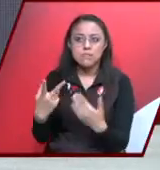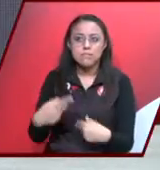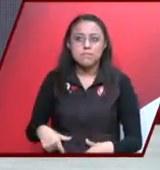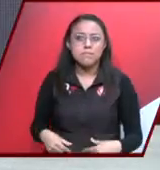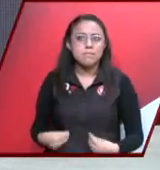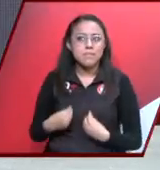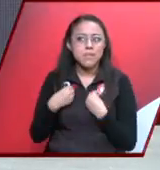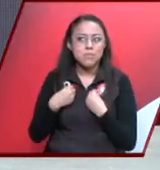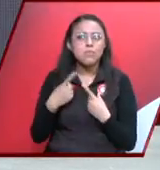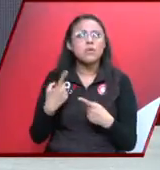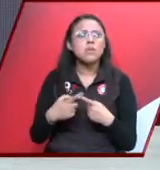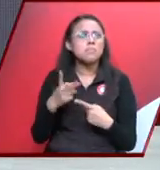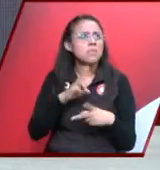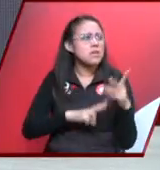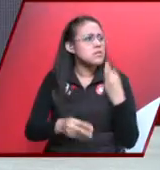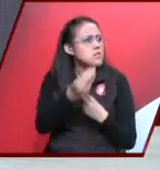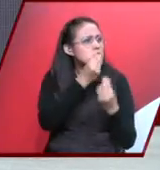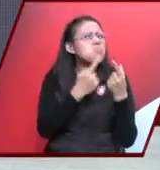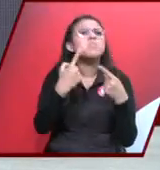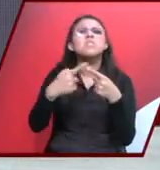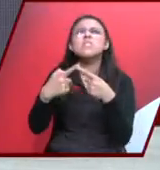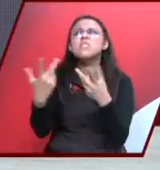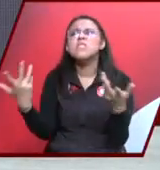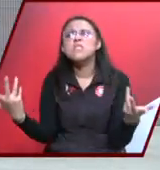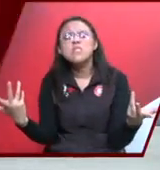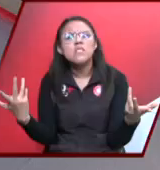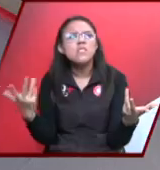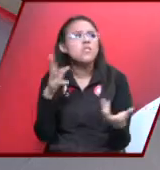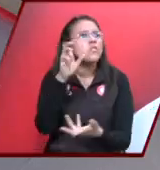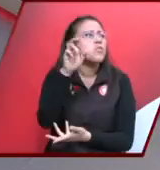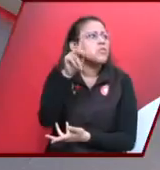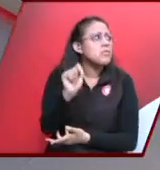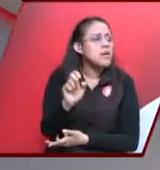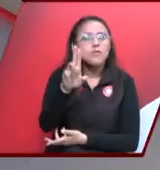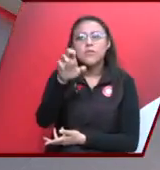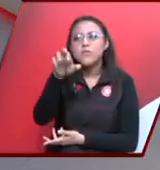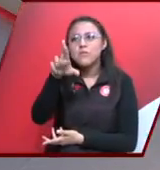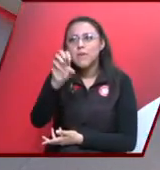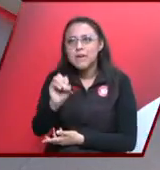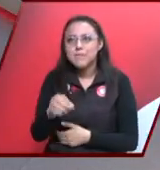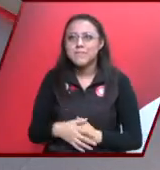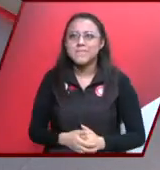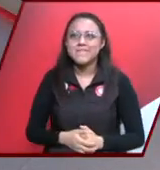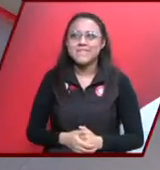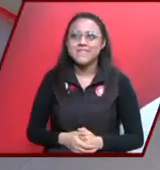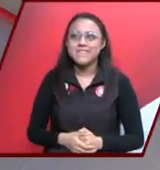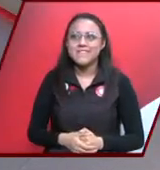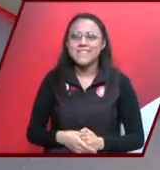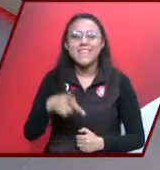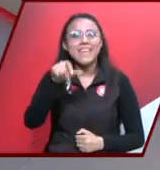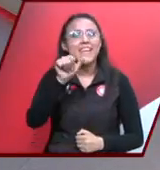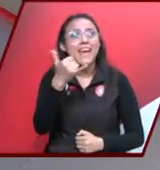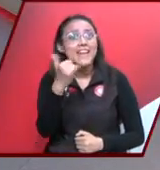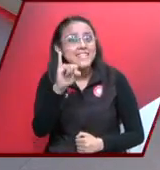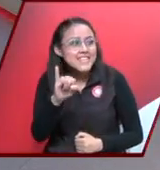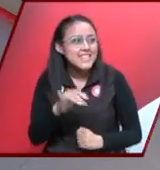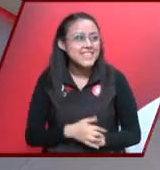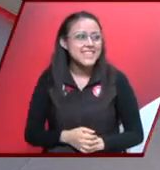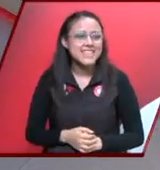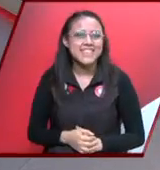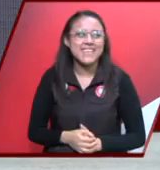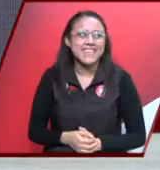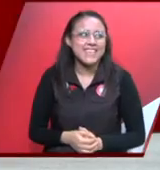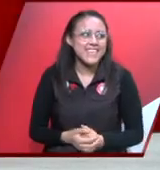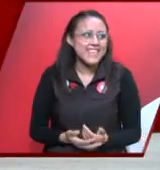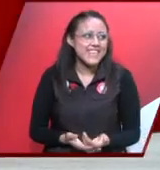Ni modo. ¿Quién va a estar en el viernes de dragones salir afuera? Sí. ¡El urbano, señor! ¡El urbano! ¡El urbano! ¡Calle!